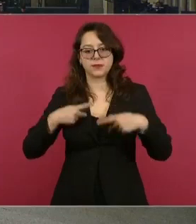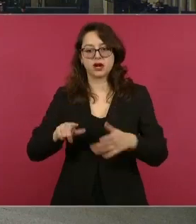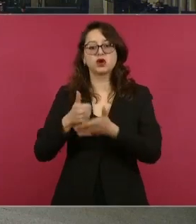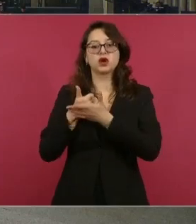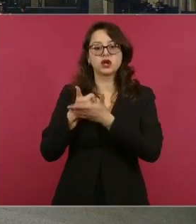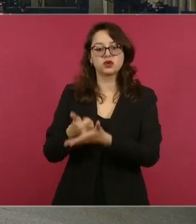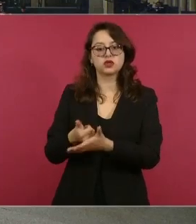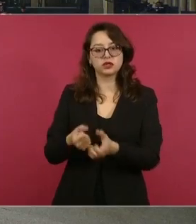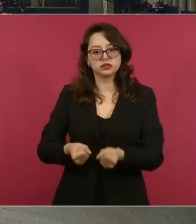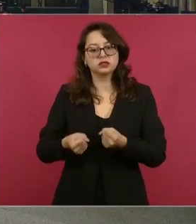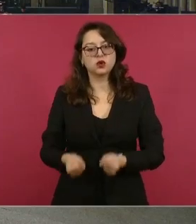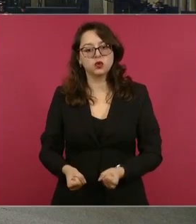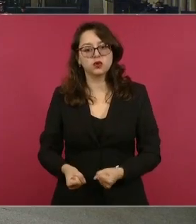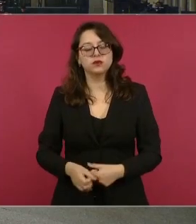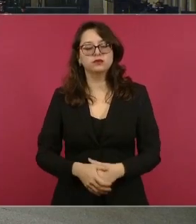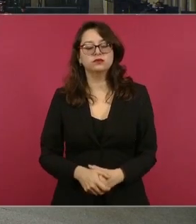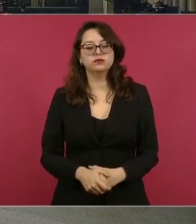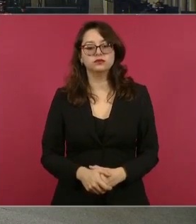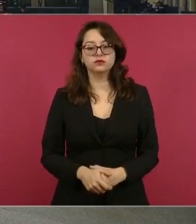presidente. Gracias, presidente.